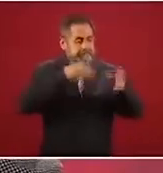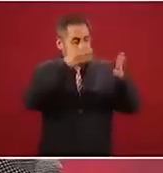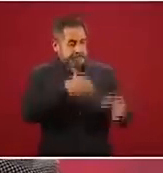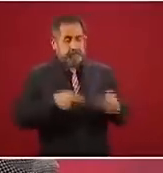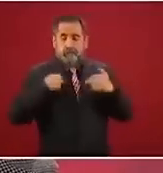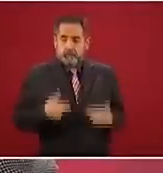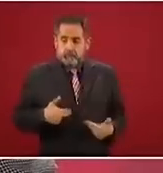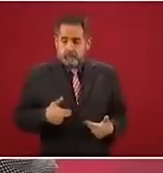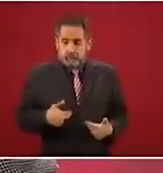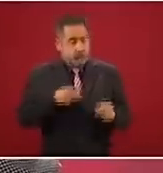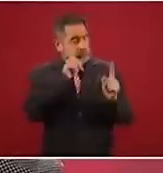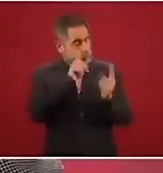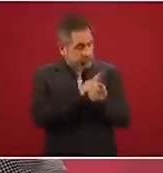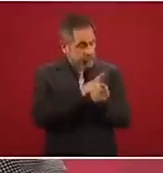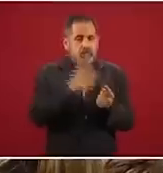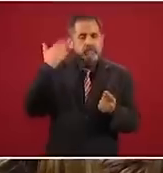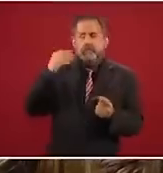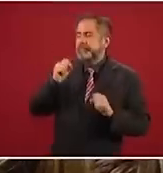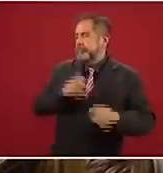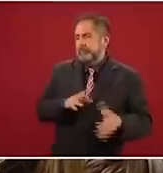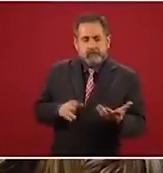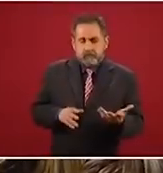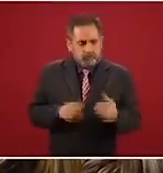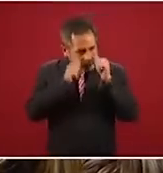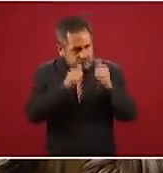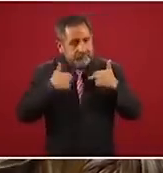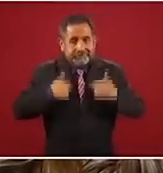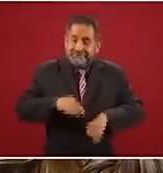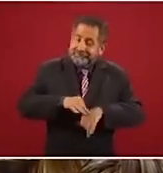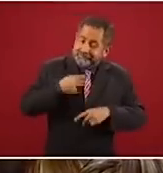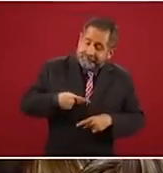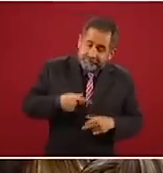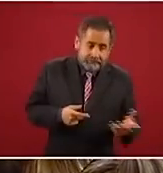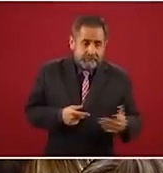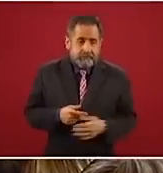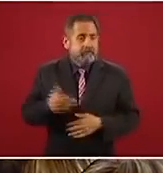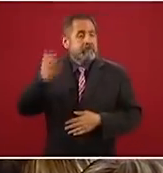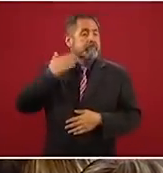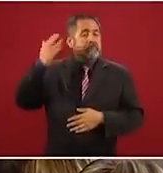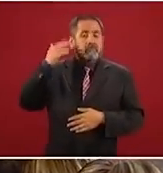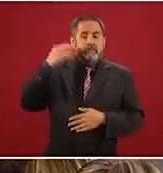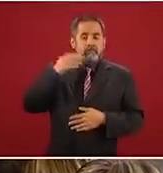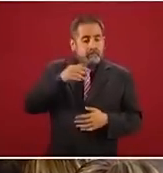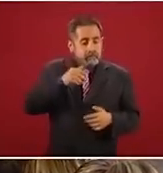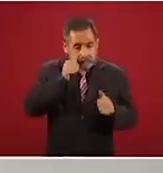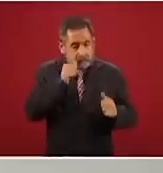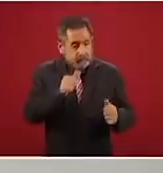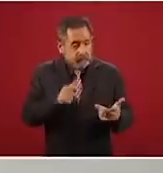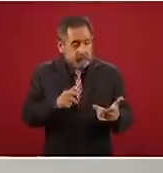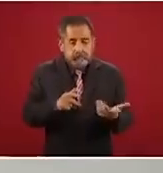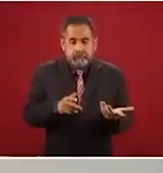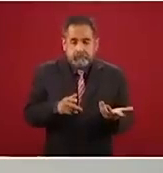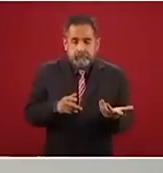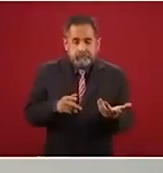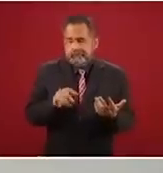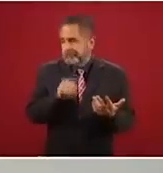Y esto se ha abandonado. Un efecto colateral de la atención que se ha abandonado